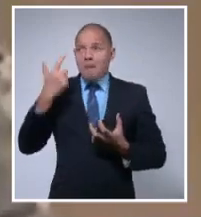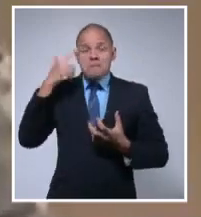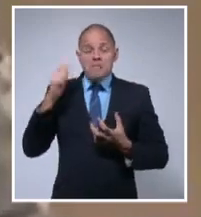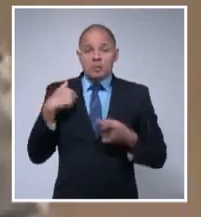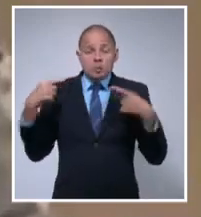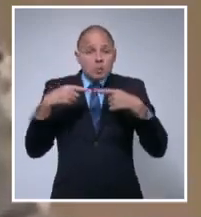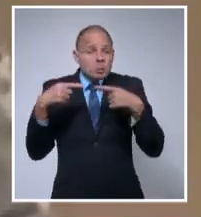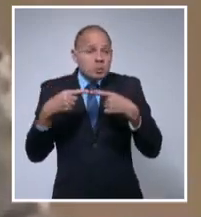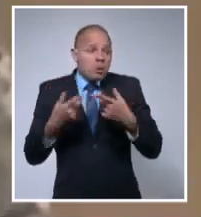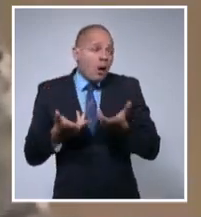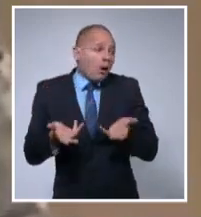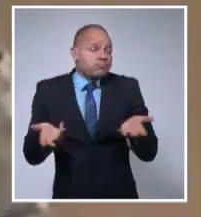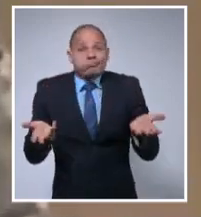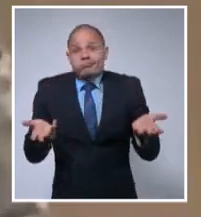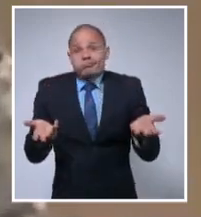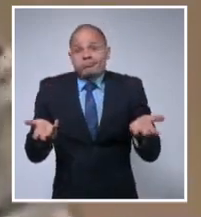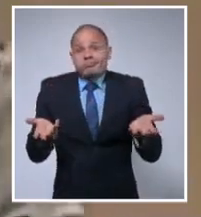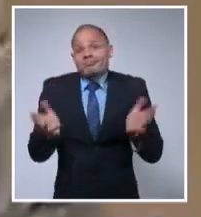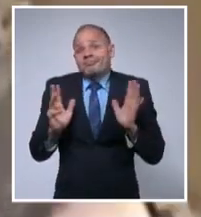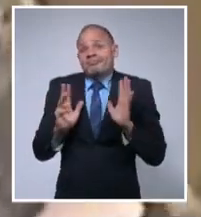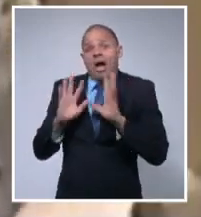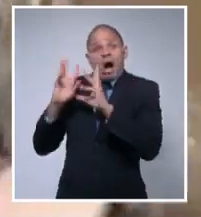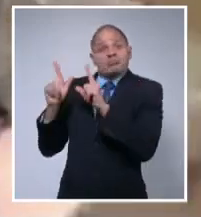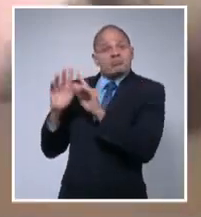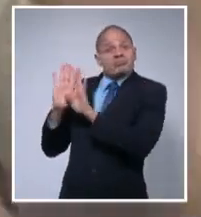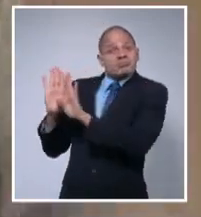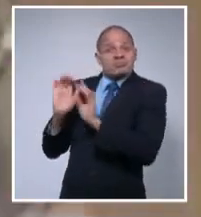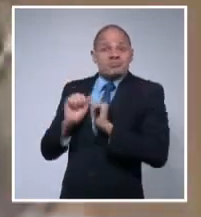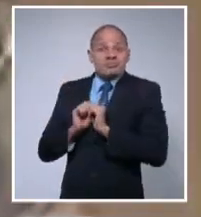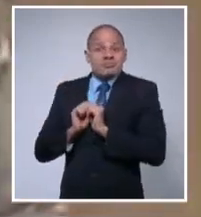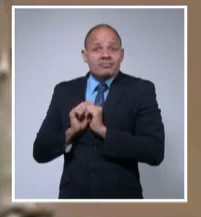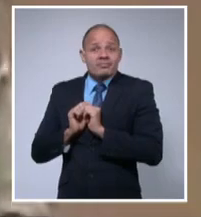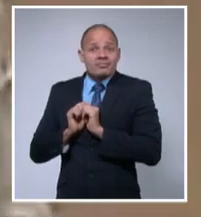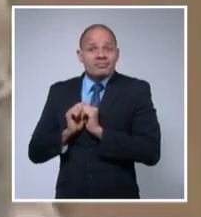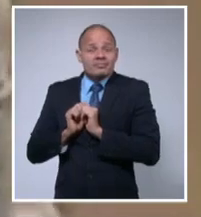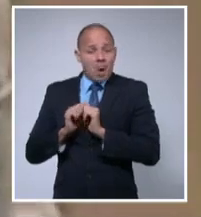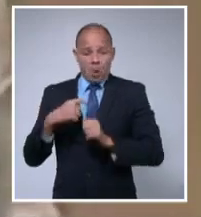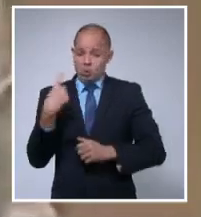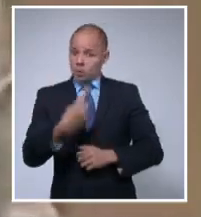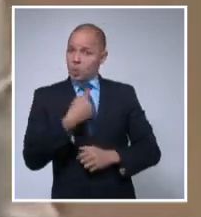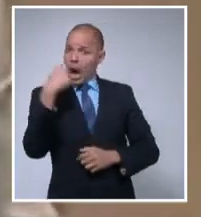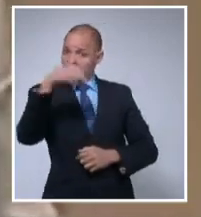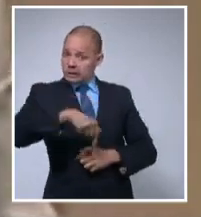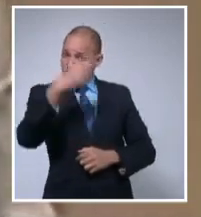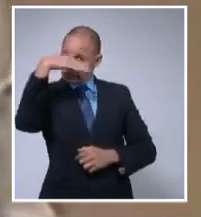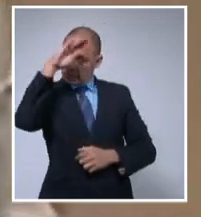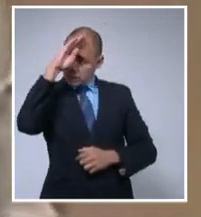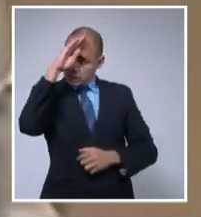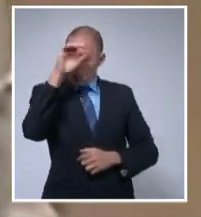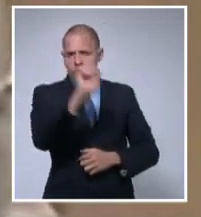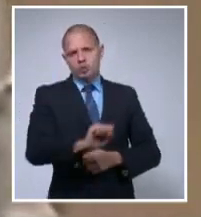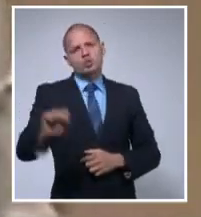¿por qué no? Y de ser los abanderados del socialismo,